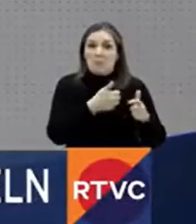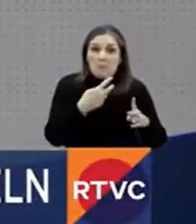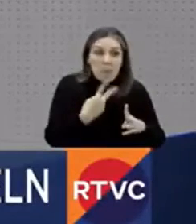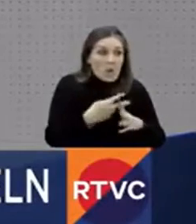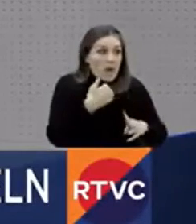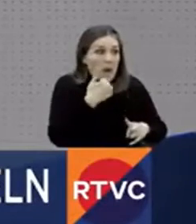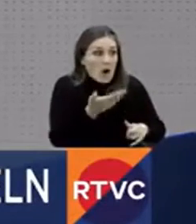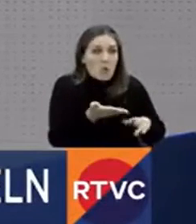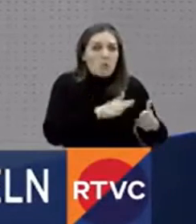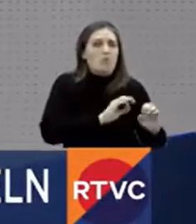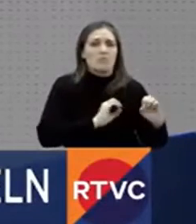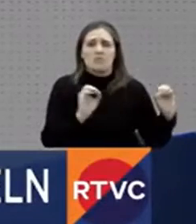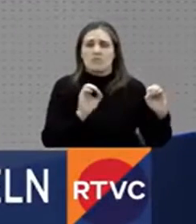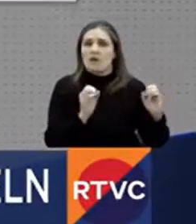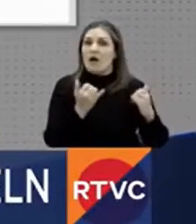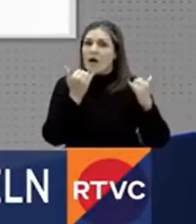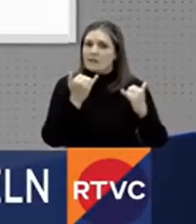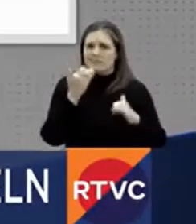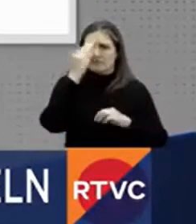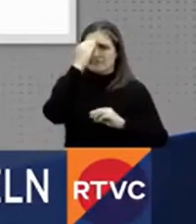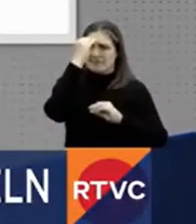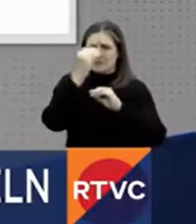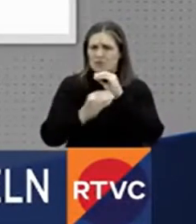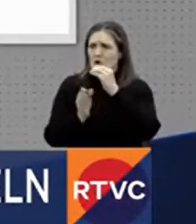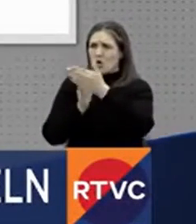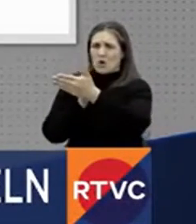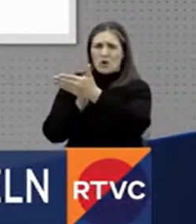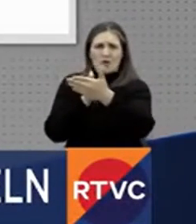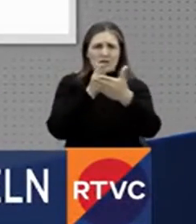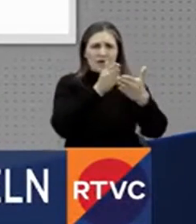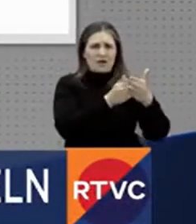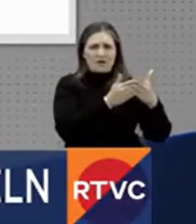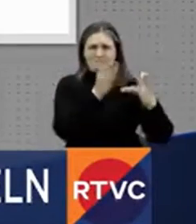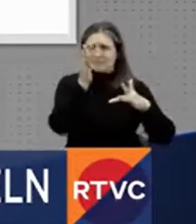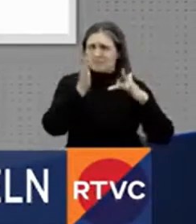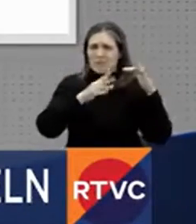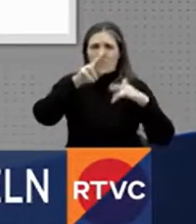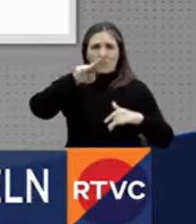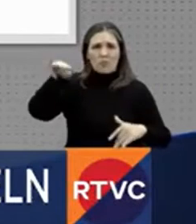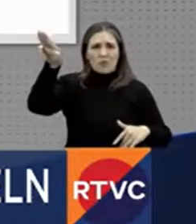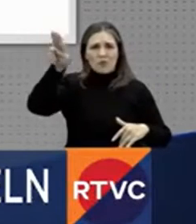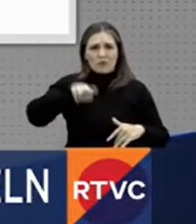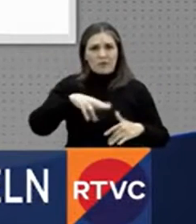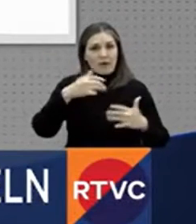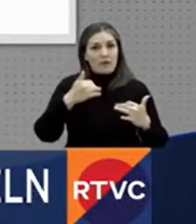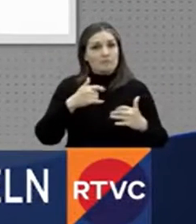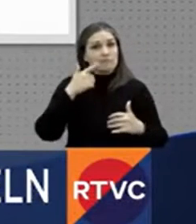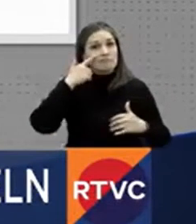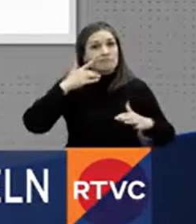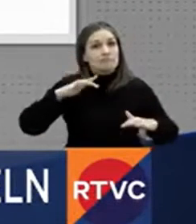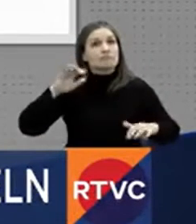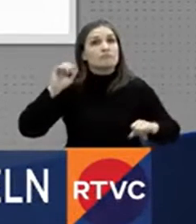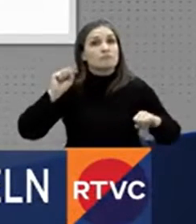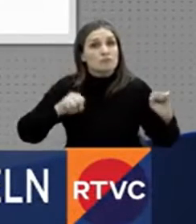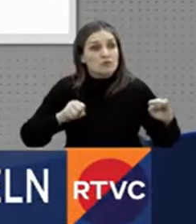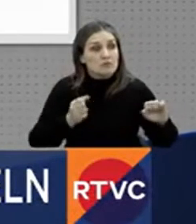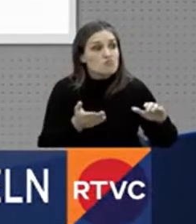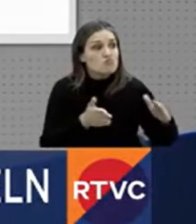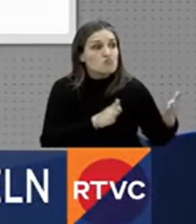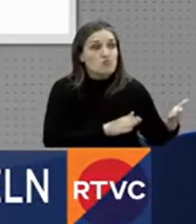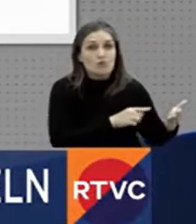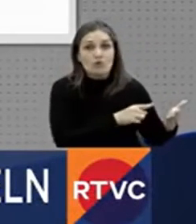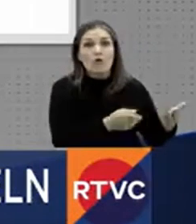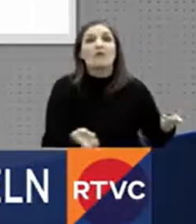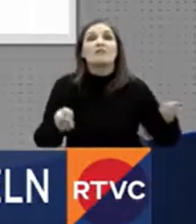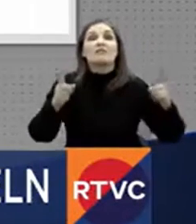El Ejército Nacional rechaza este ataque indiscriminado con métodos y medios prohibidos que ponen en riesgo no solo la integridad de los soldados,